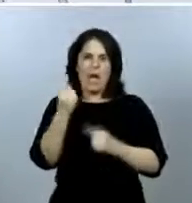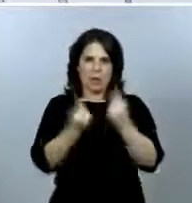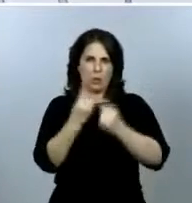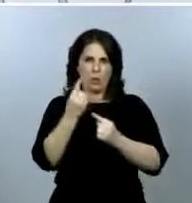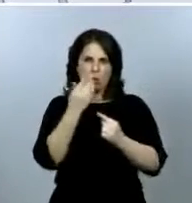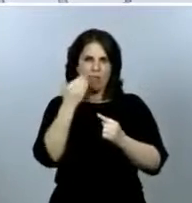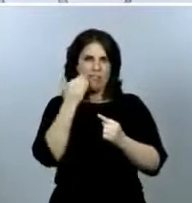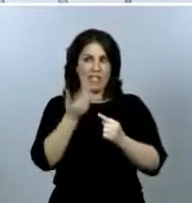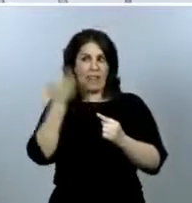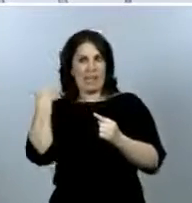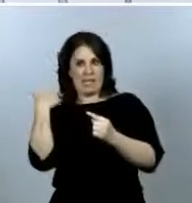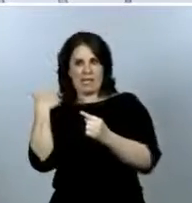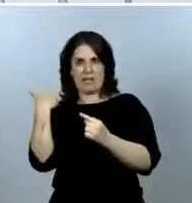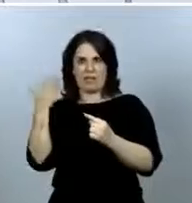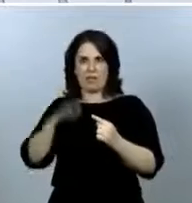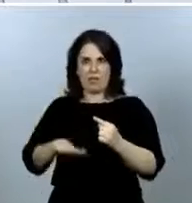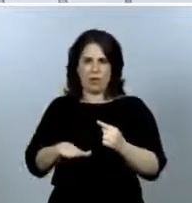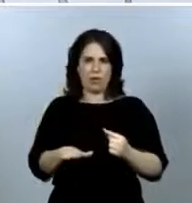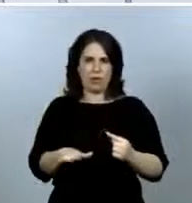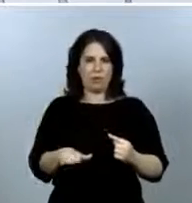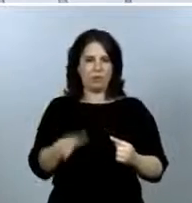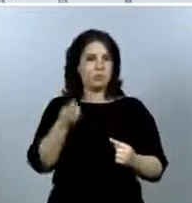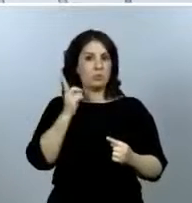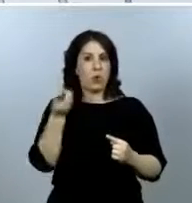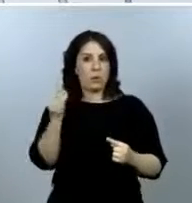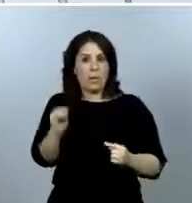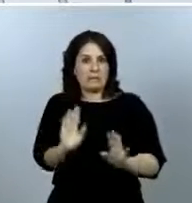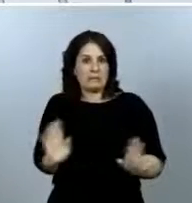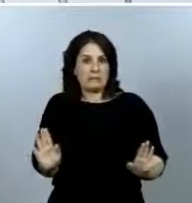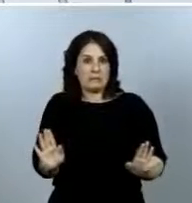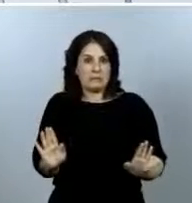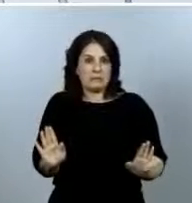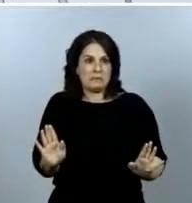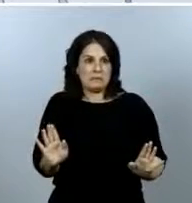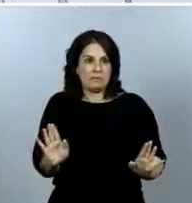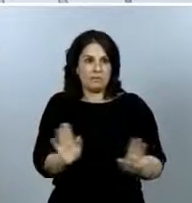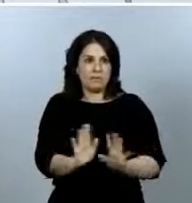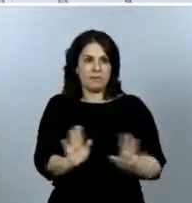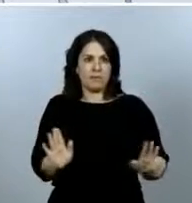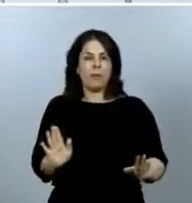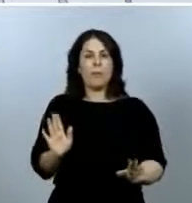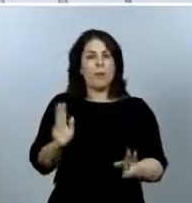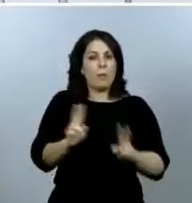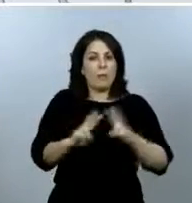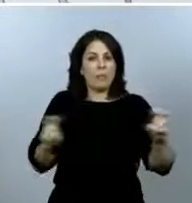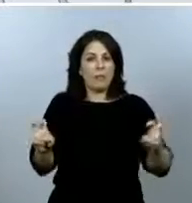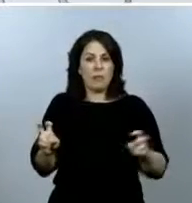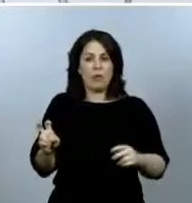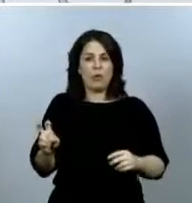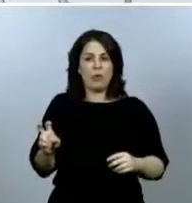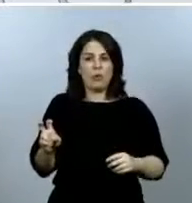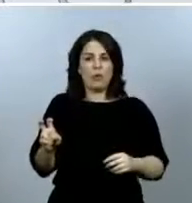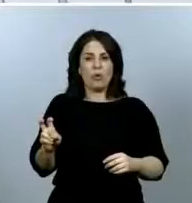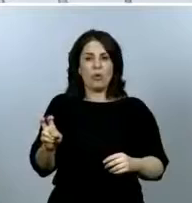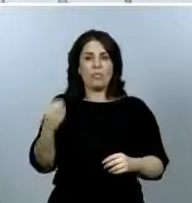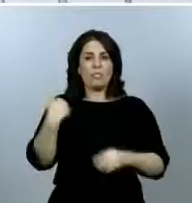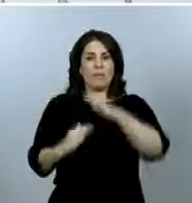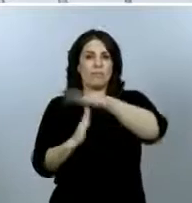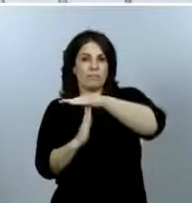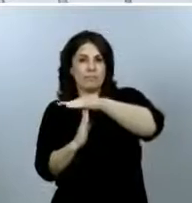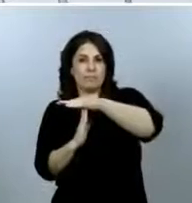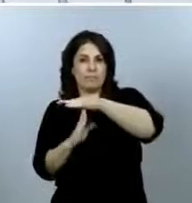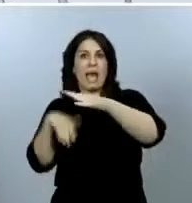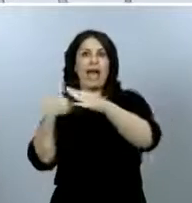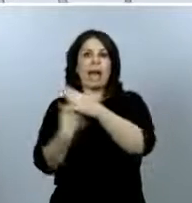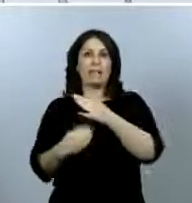solamente añadimos esos pero que en principio está por así decir congelada hasta que todas las comunidades autónomas nos hagan la